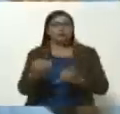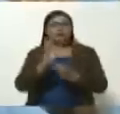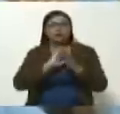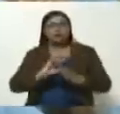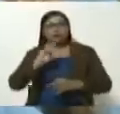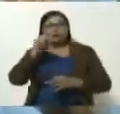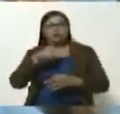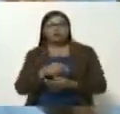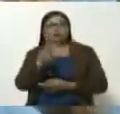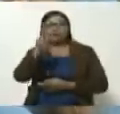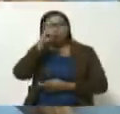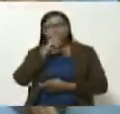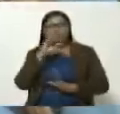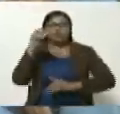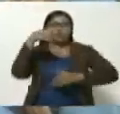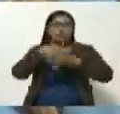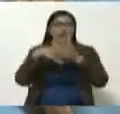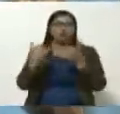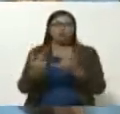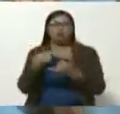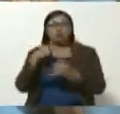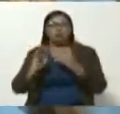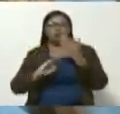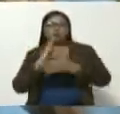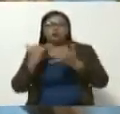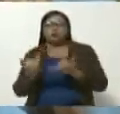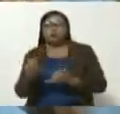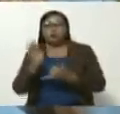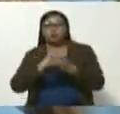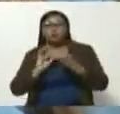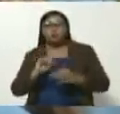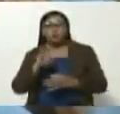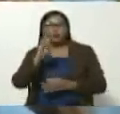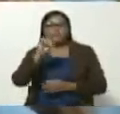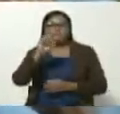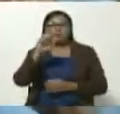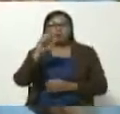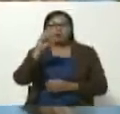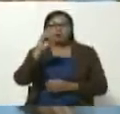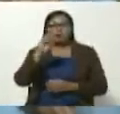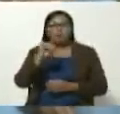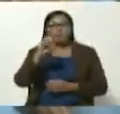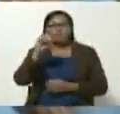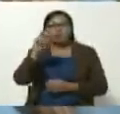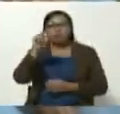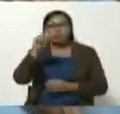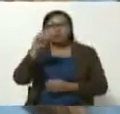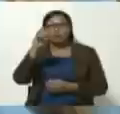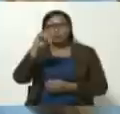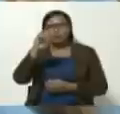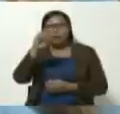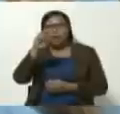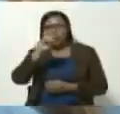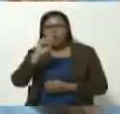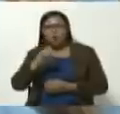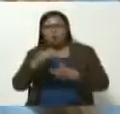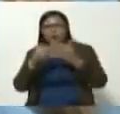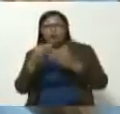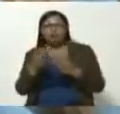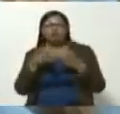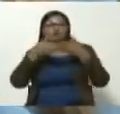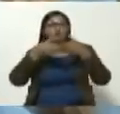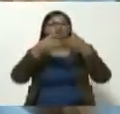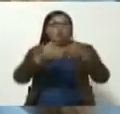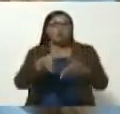Durante estos 2 años de usurpación de las funciones de Monómeros. Pero ya cambió. Pero todo. Totalmente, cuando llegó el buque y